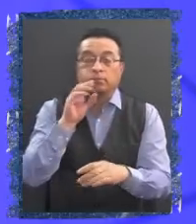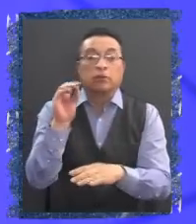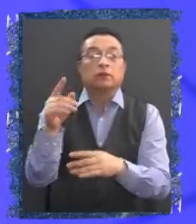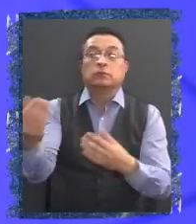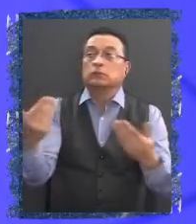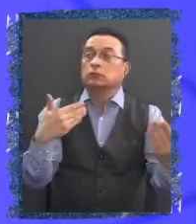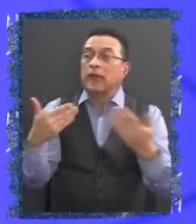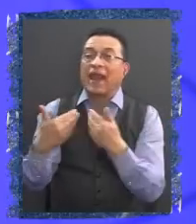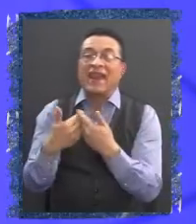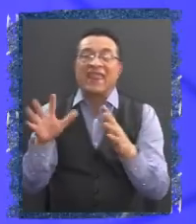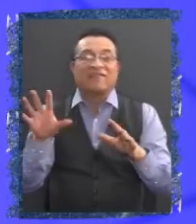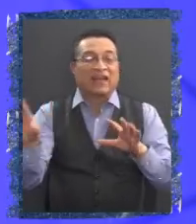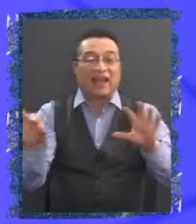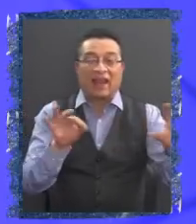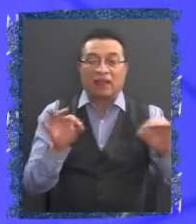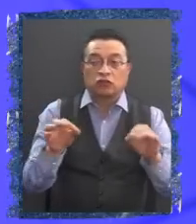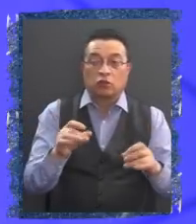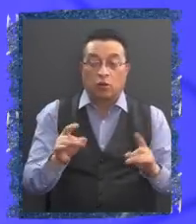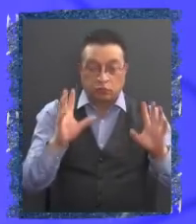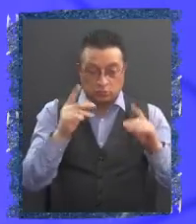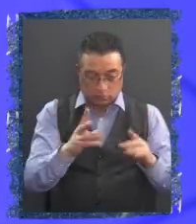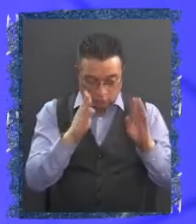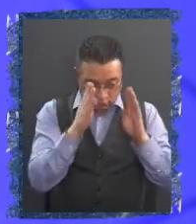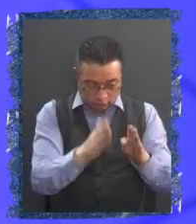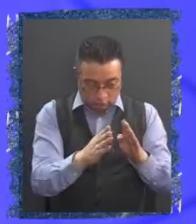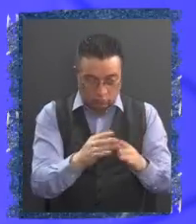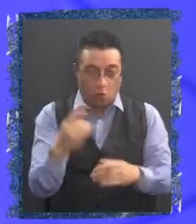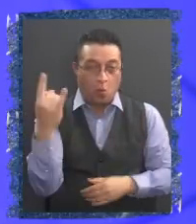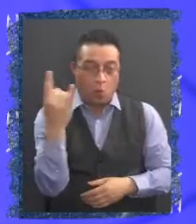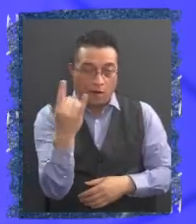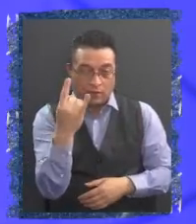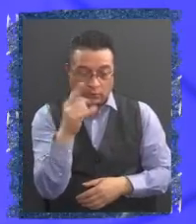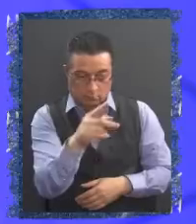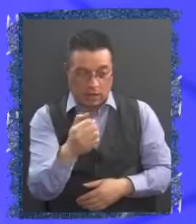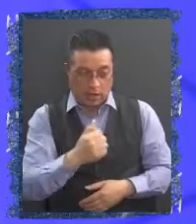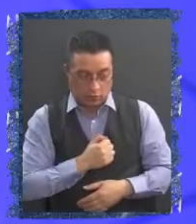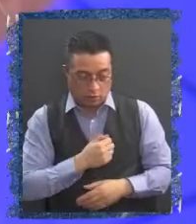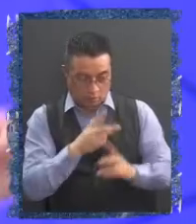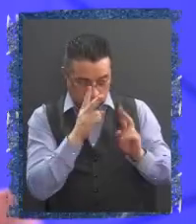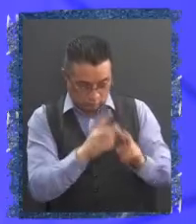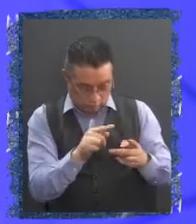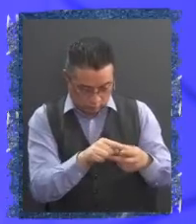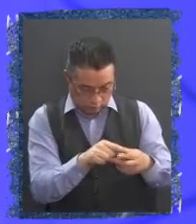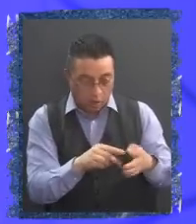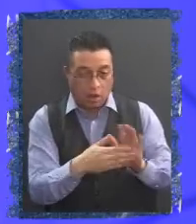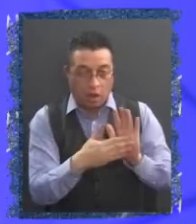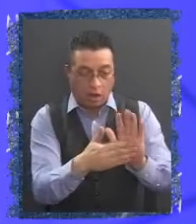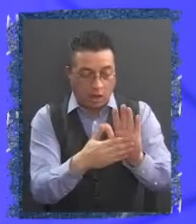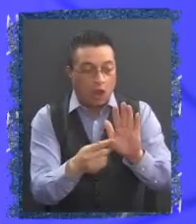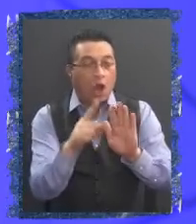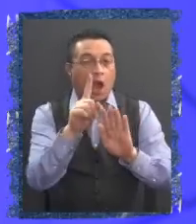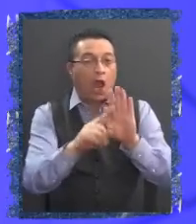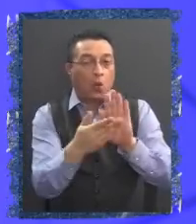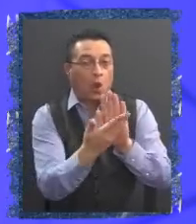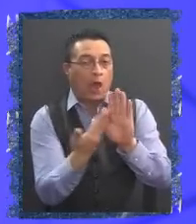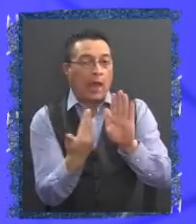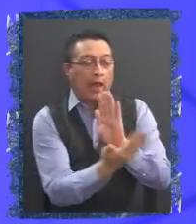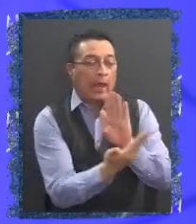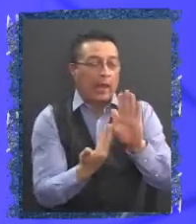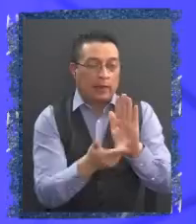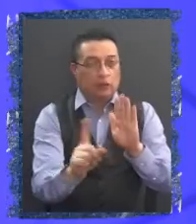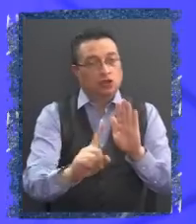elección. Entonces, si le vamos a hacer caso a un estudio de una universidad prestigiosa como la Católica, veamos el estudio completo. Porque ¿qué es lo que ocurre hoy